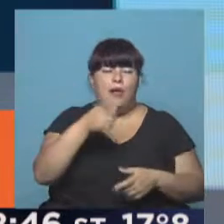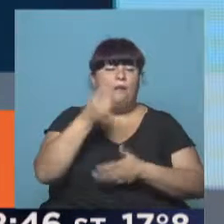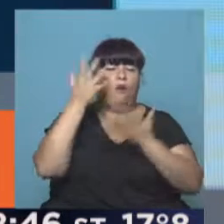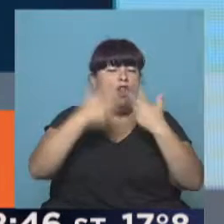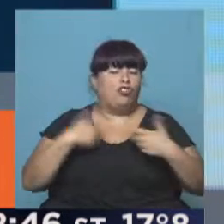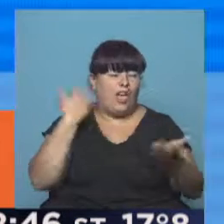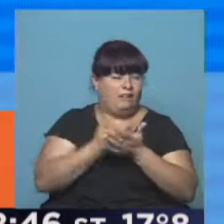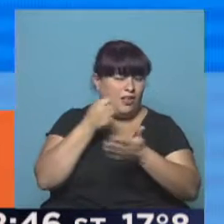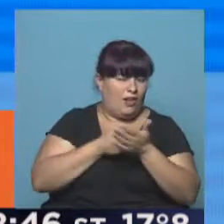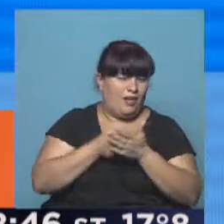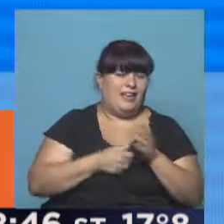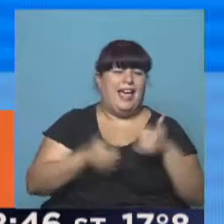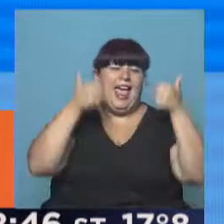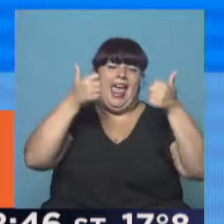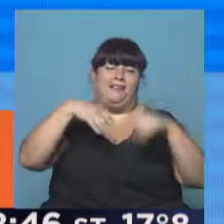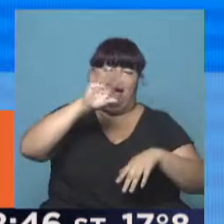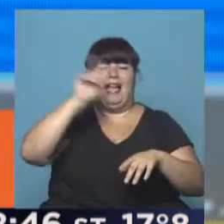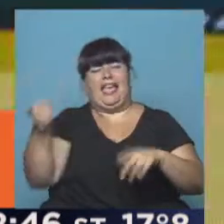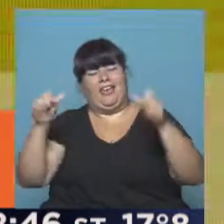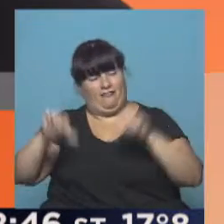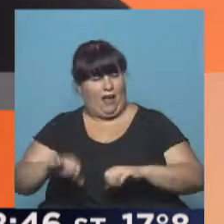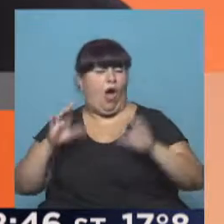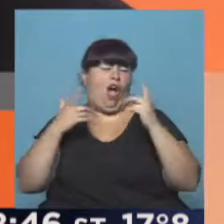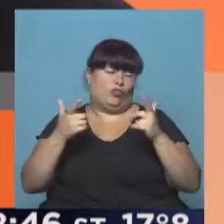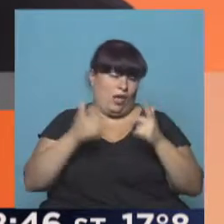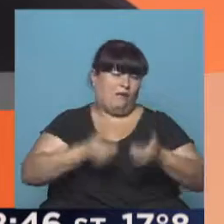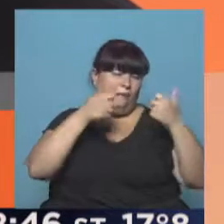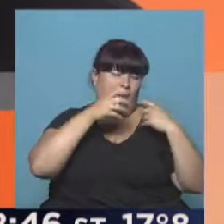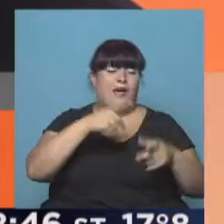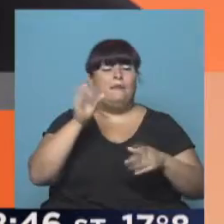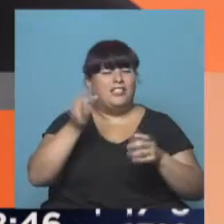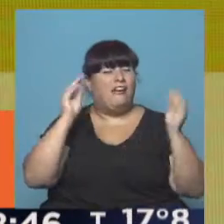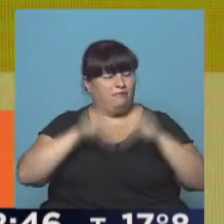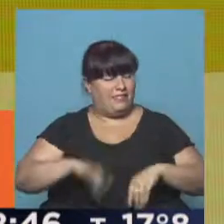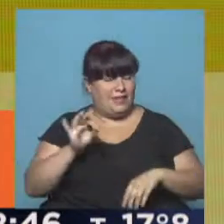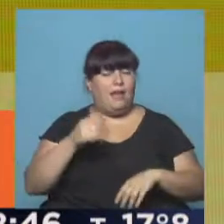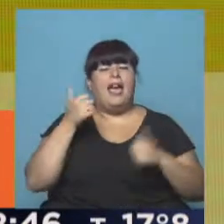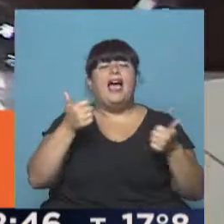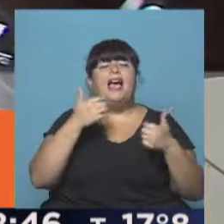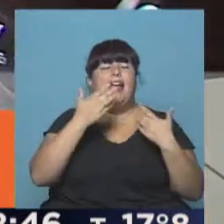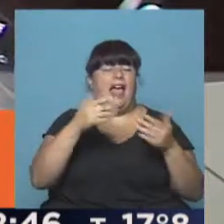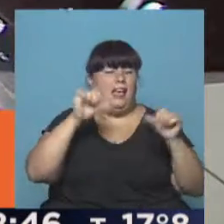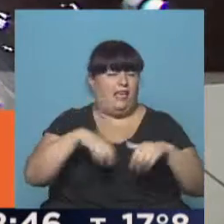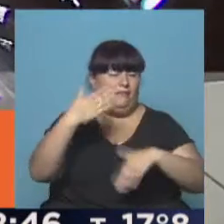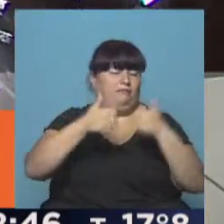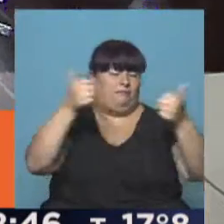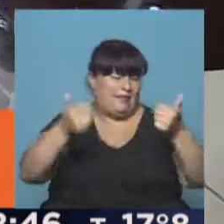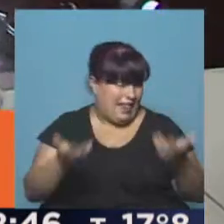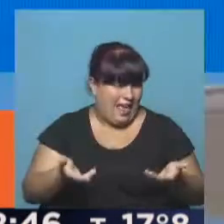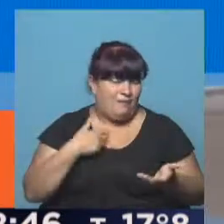tus proyectos adelante digamos que más éxitos que fracasos bueno por suerte nos hemos pero conocer lo que uno fracasa el éxito lo llevan los fracasos